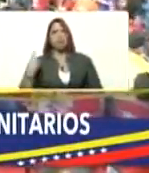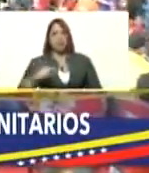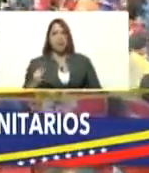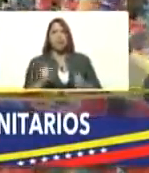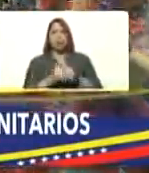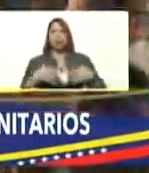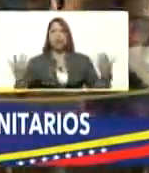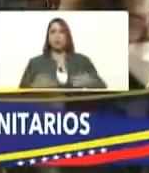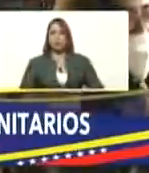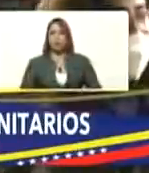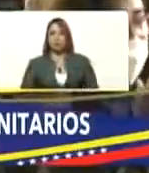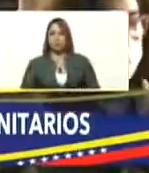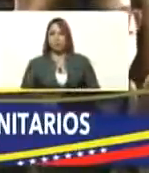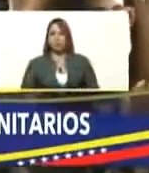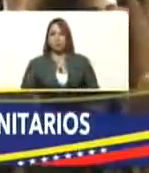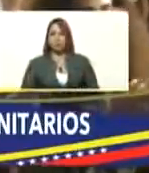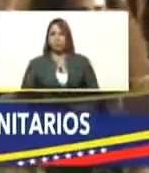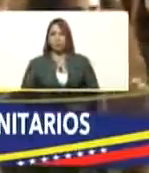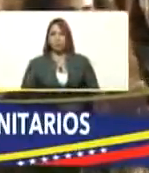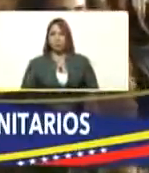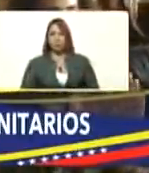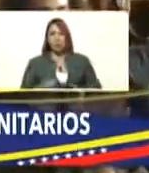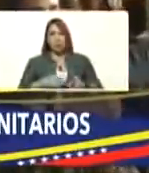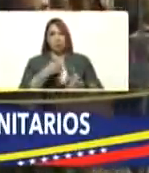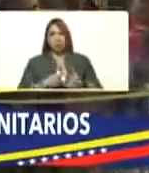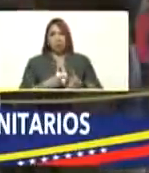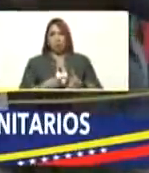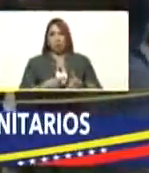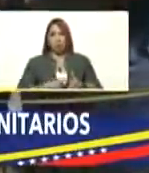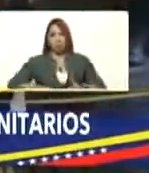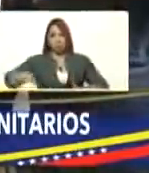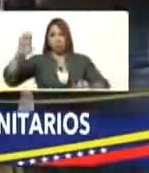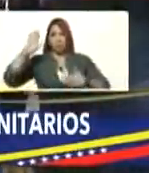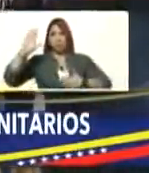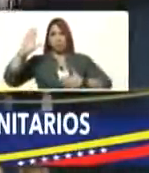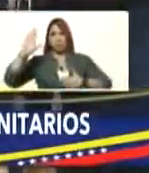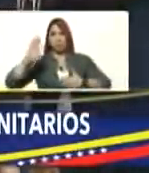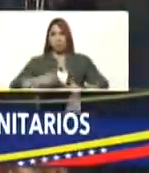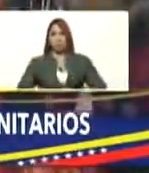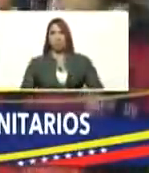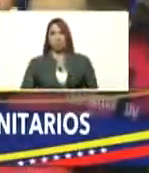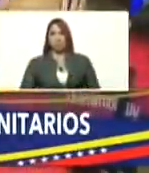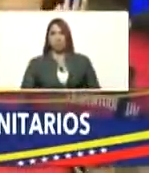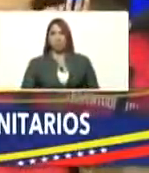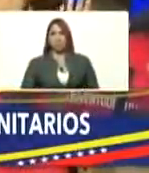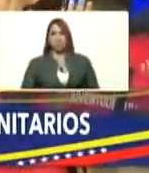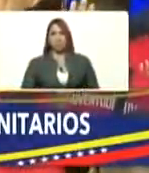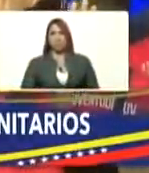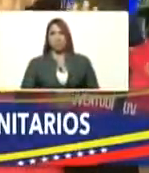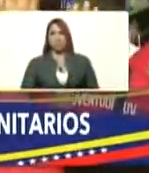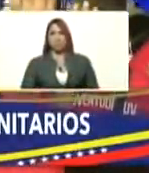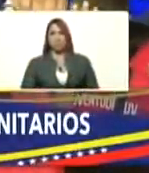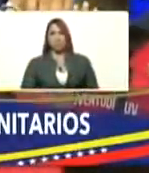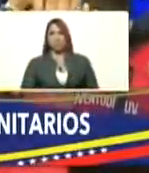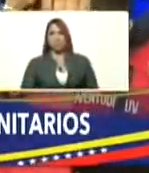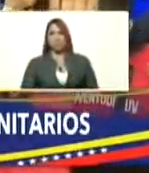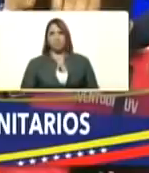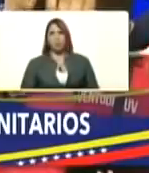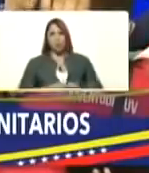qué? Así que paren la mano, paren la oreja y pongan el corazón